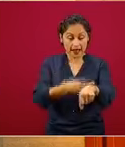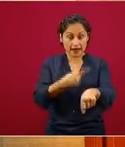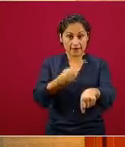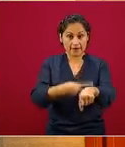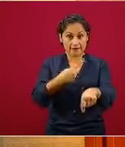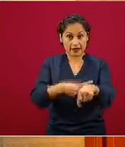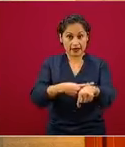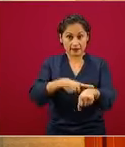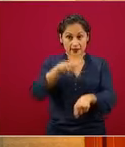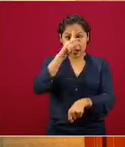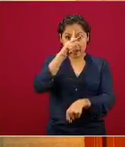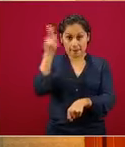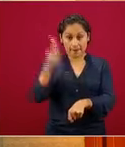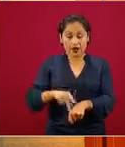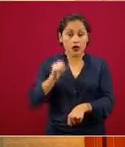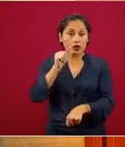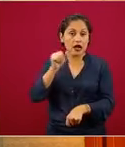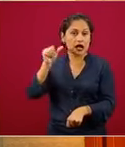casos del día anterior.